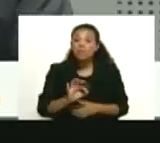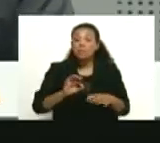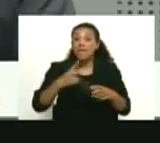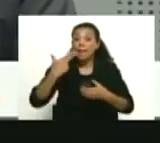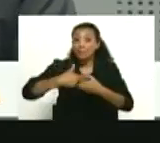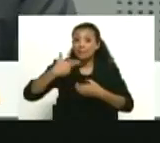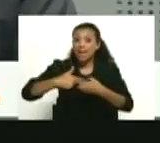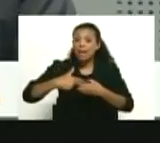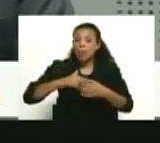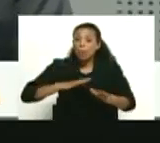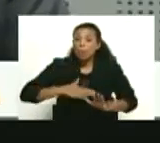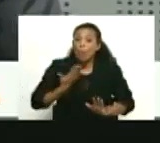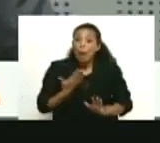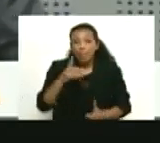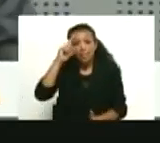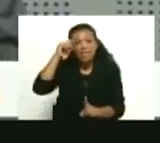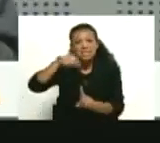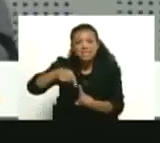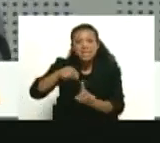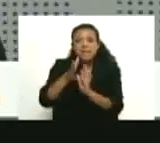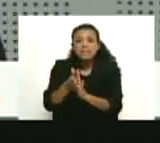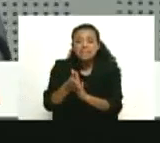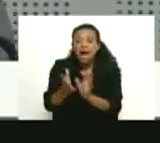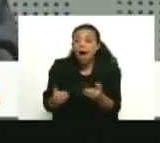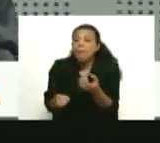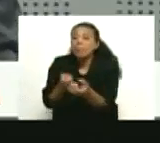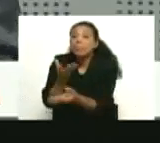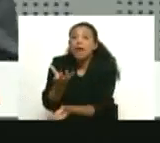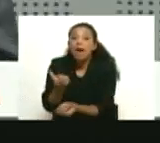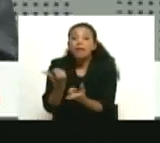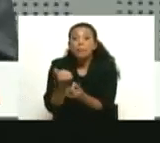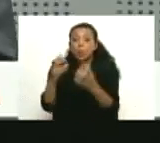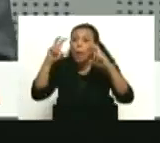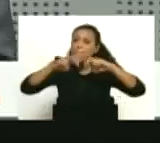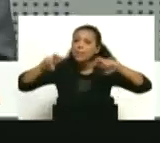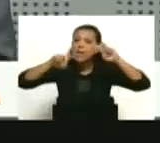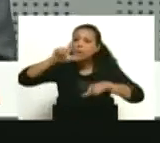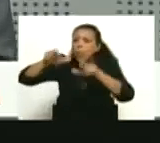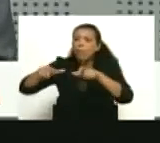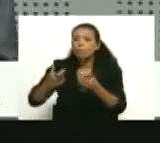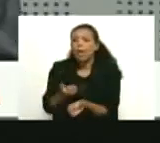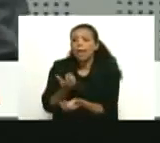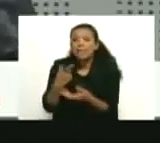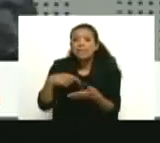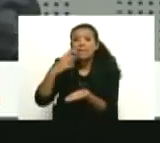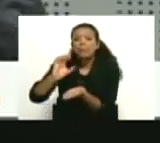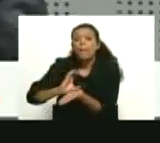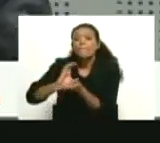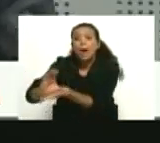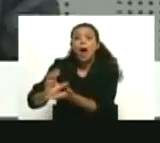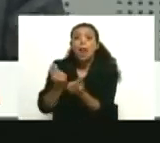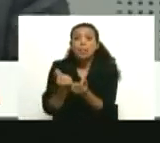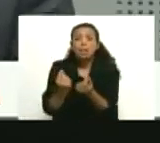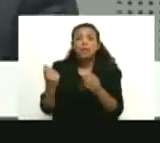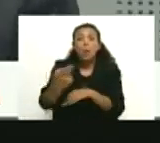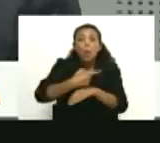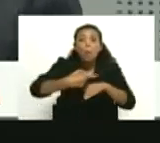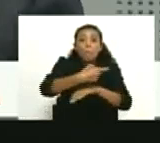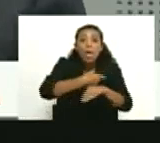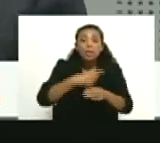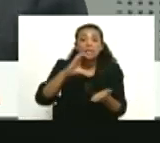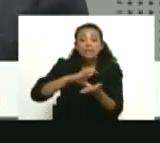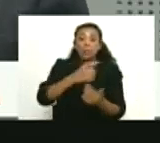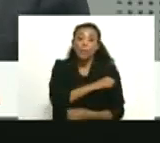Interno Bruto pueda dedicarse a la investigación y fomentar la cooperación entre los gobiernos y el